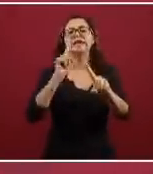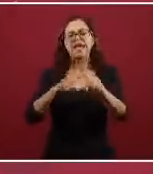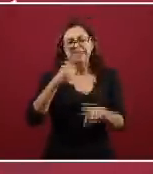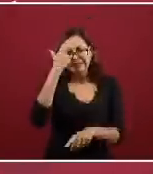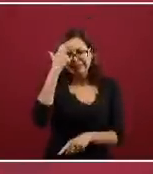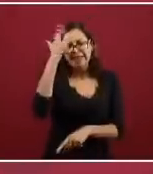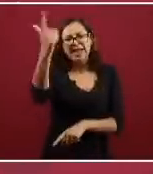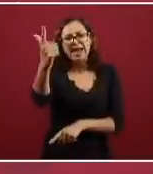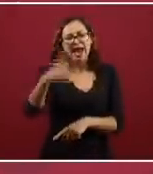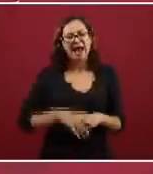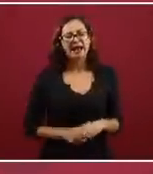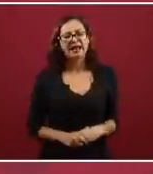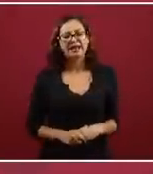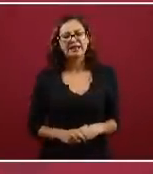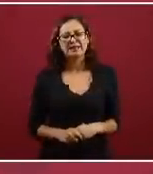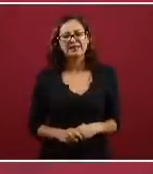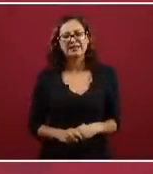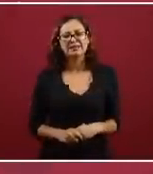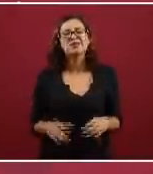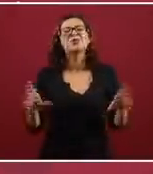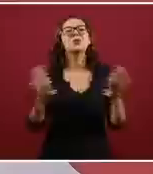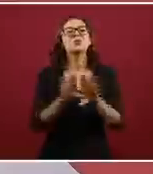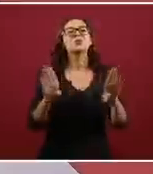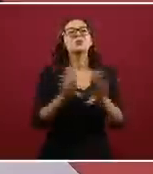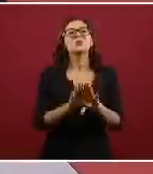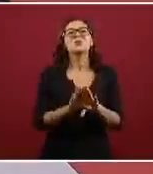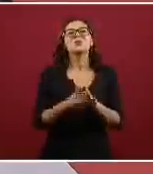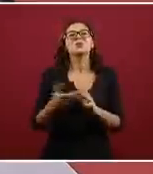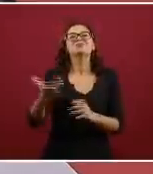¿Cómo fue que salió